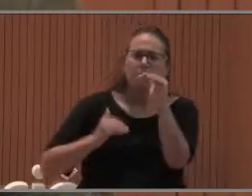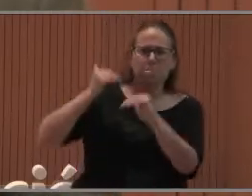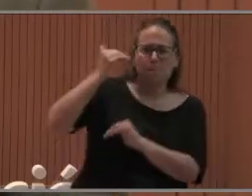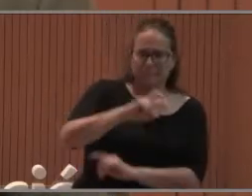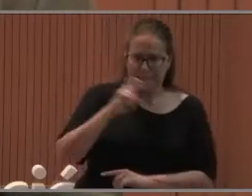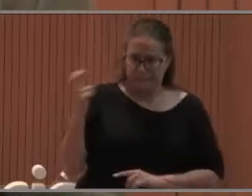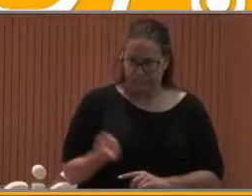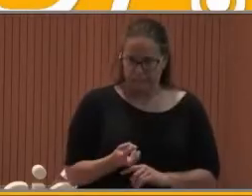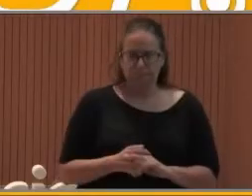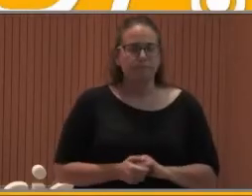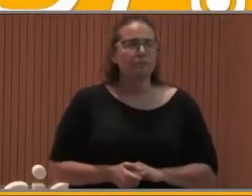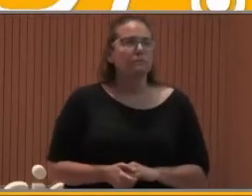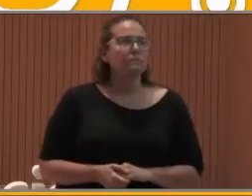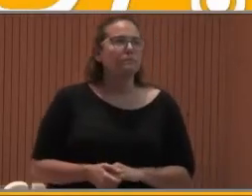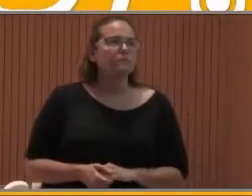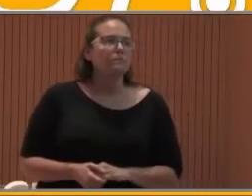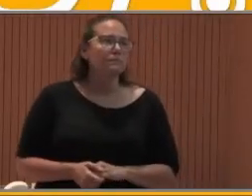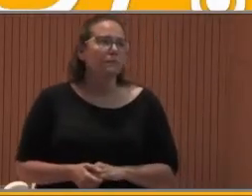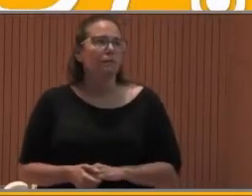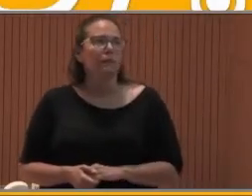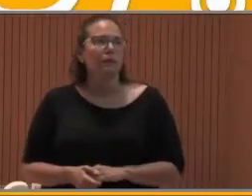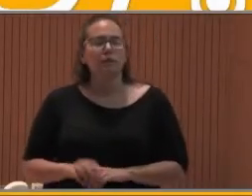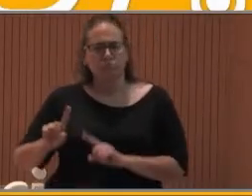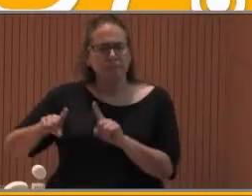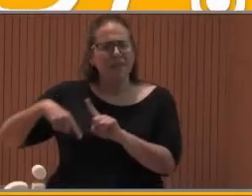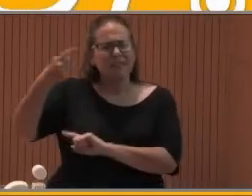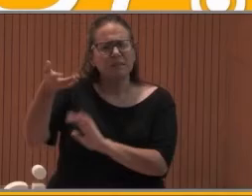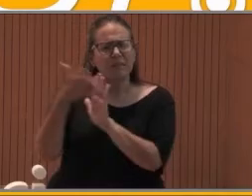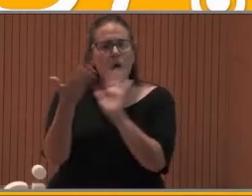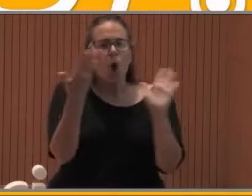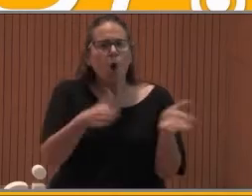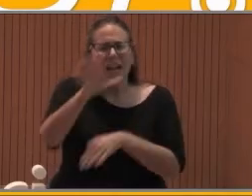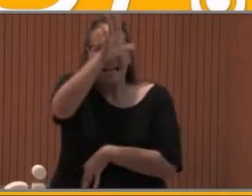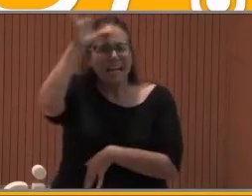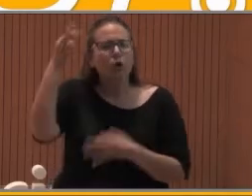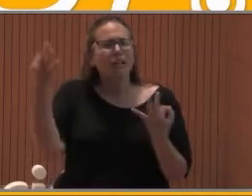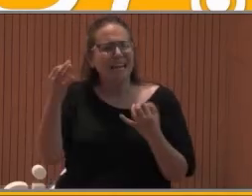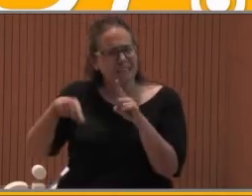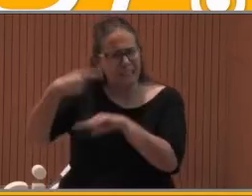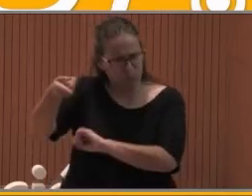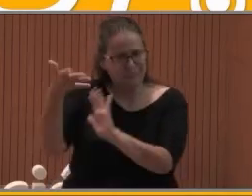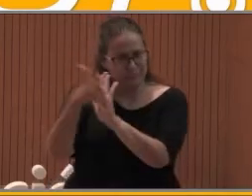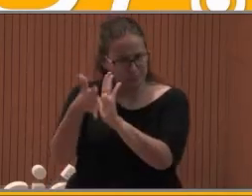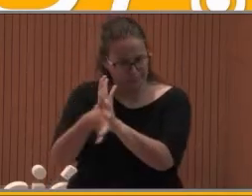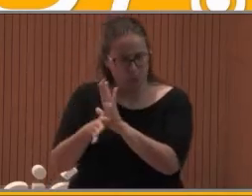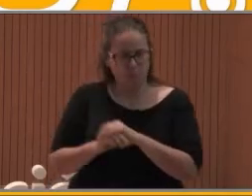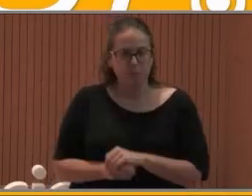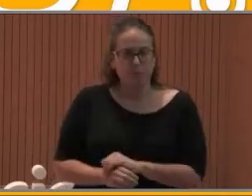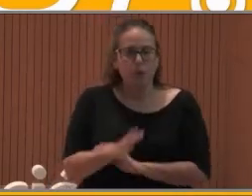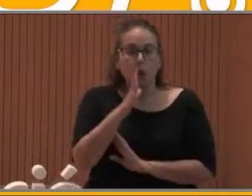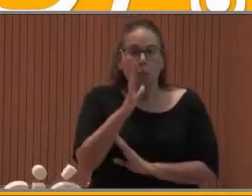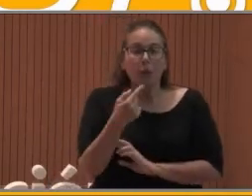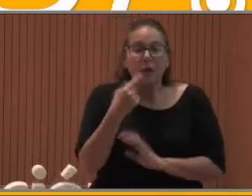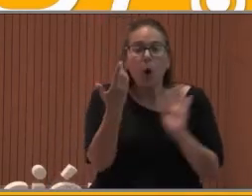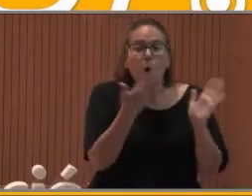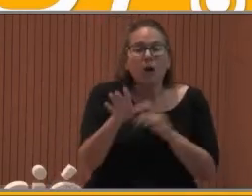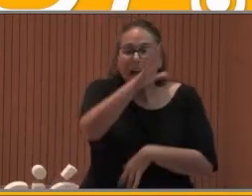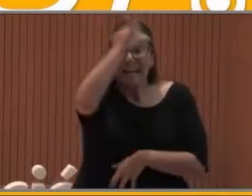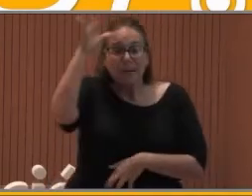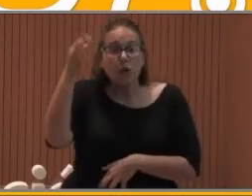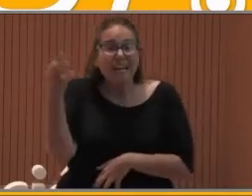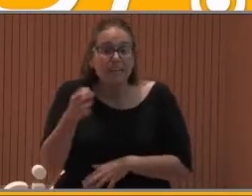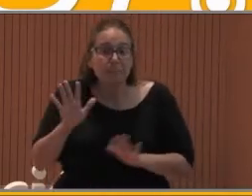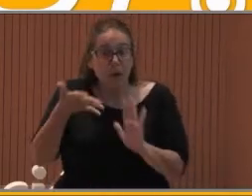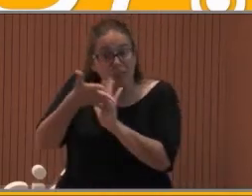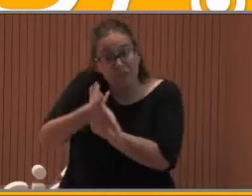olas de calor. Luego explicaremos qué es una ola de calor, ¿vale? Pero lo explicaremos porque estamos hablando de olas de calor y no lo hemos definido. Pero lo